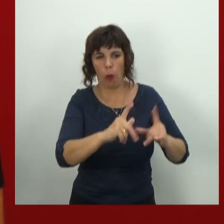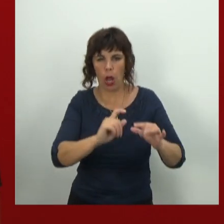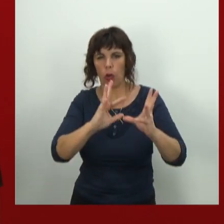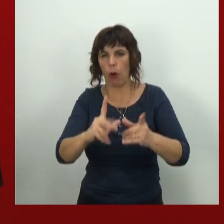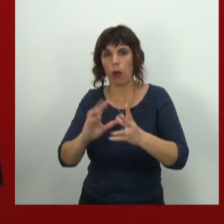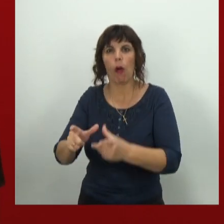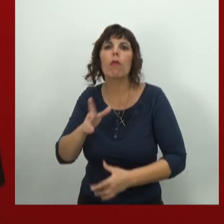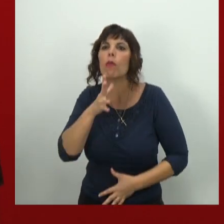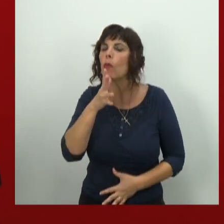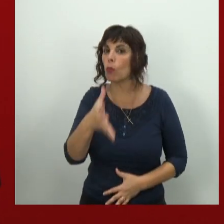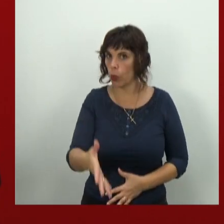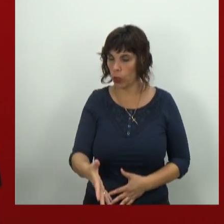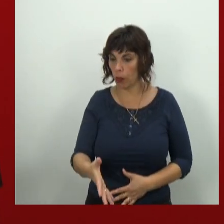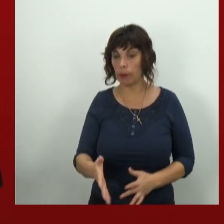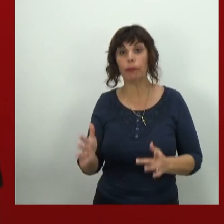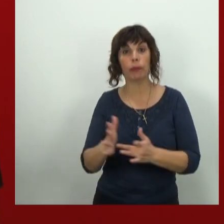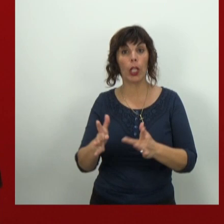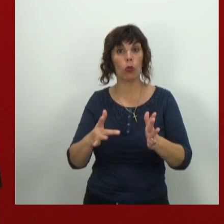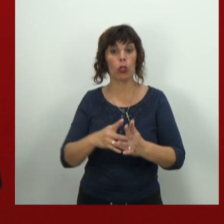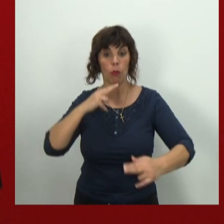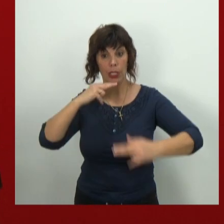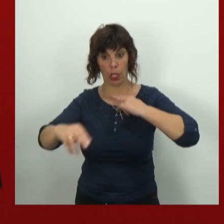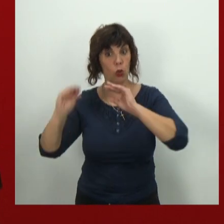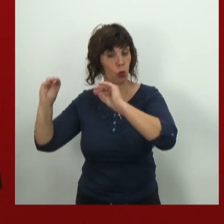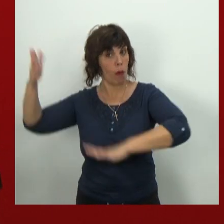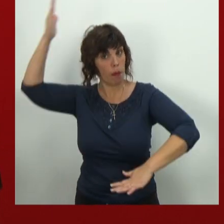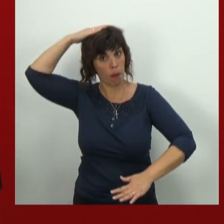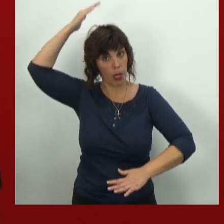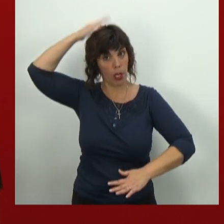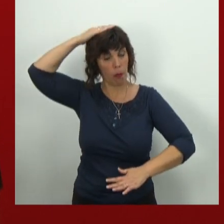Porque el mensaje primordial de Jesucristo,